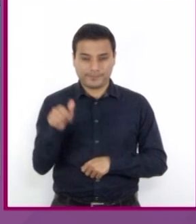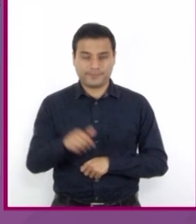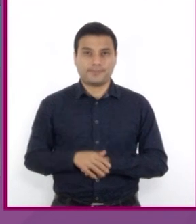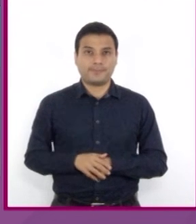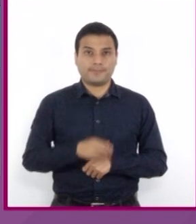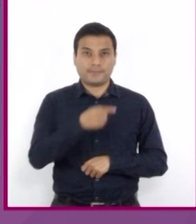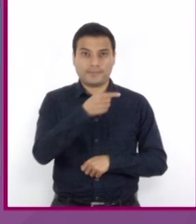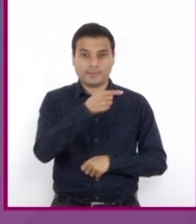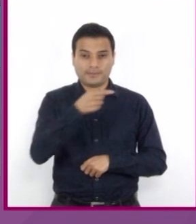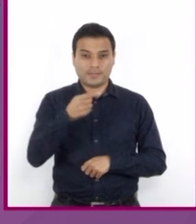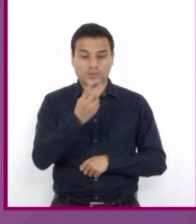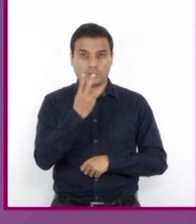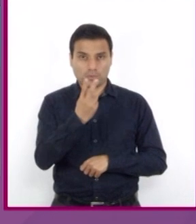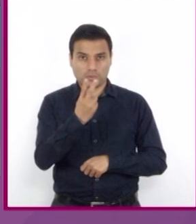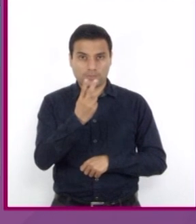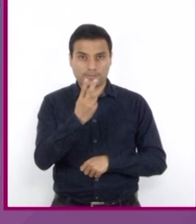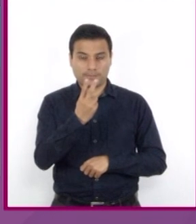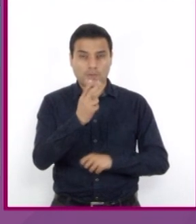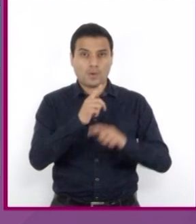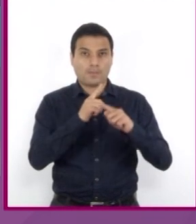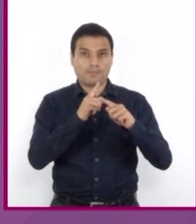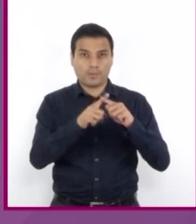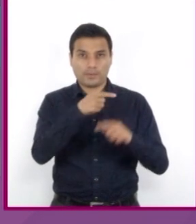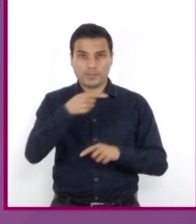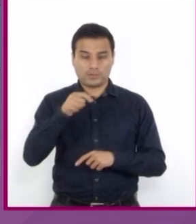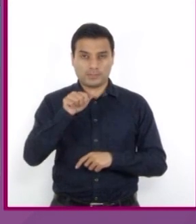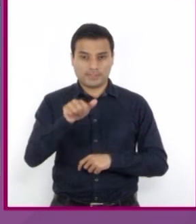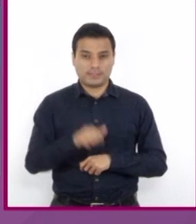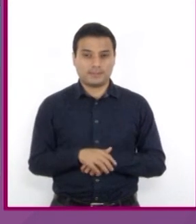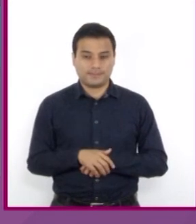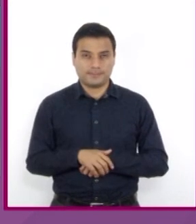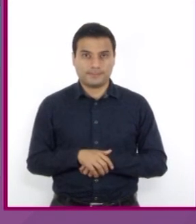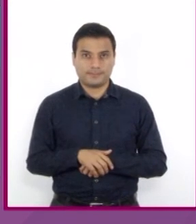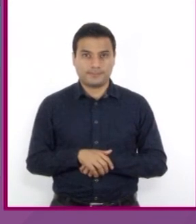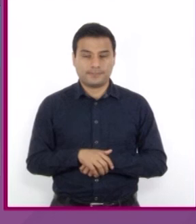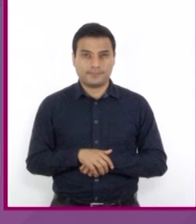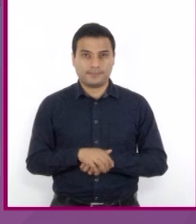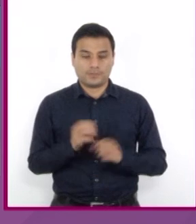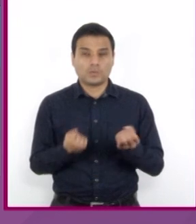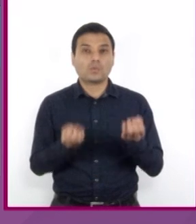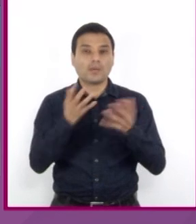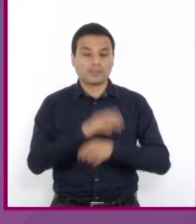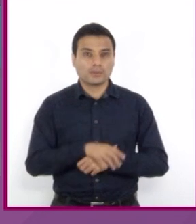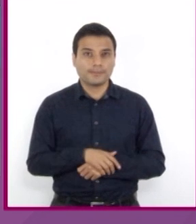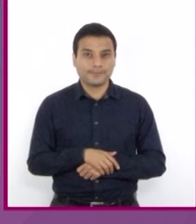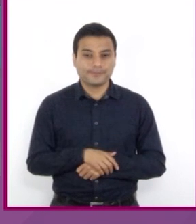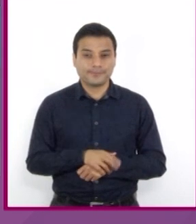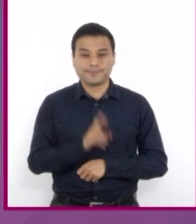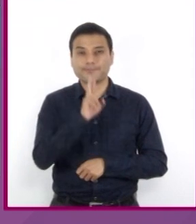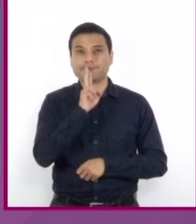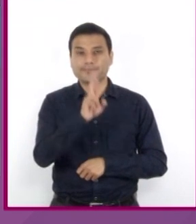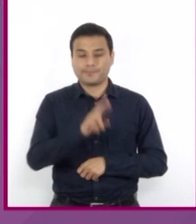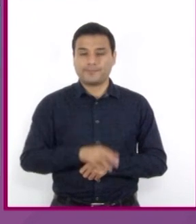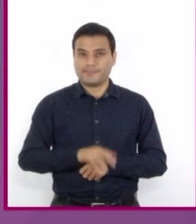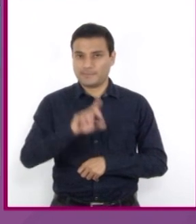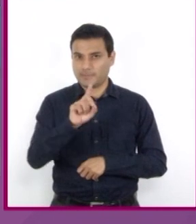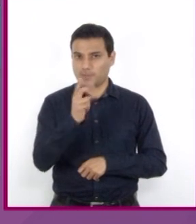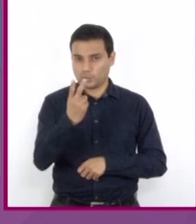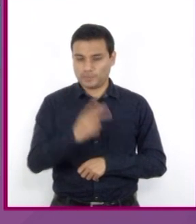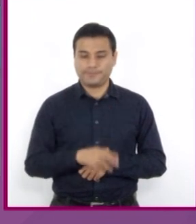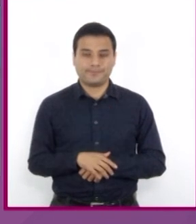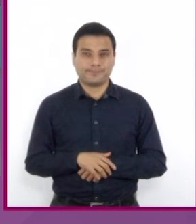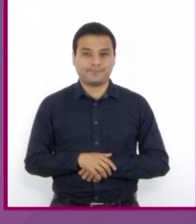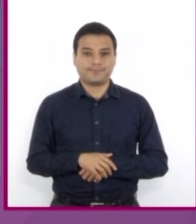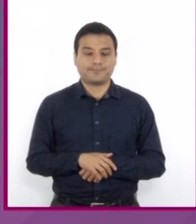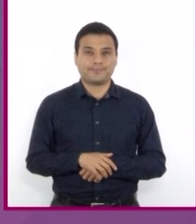Reducimos términos dentro del paréntesis, quedando 2 negativo por 16 negativo, dando como resultado